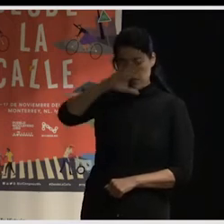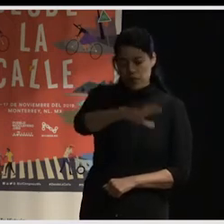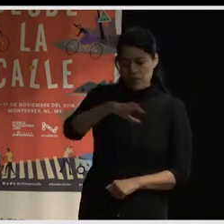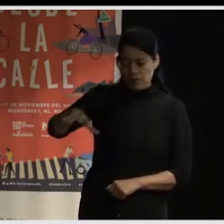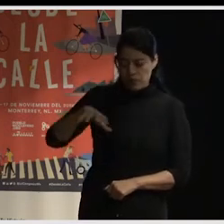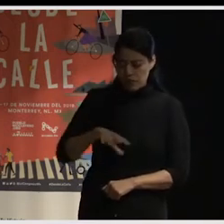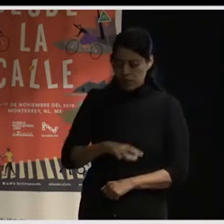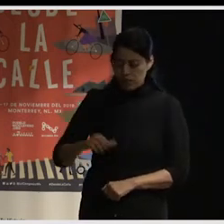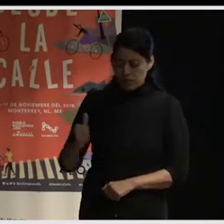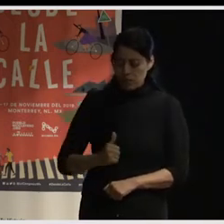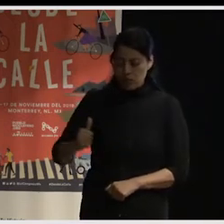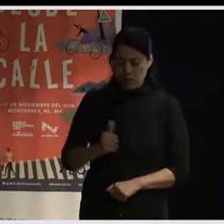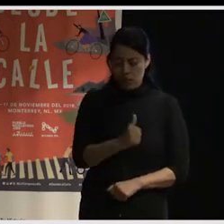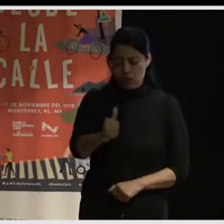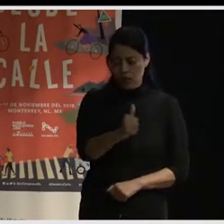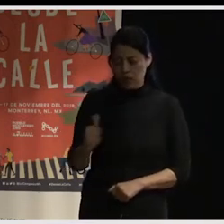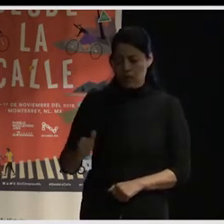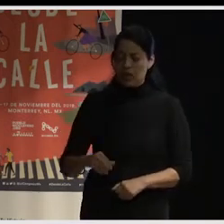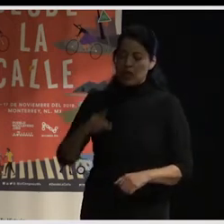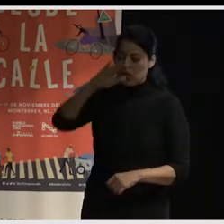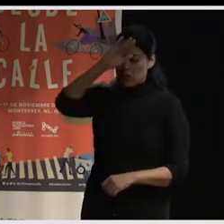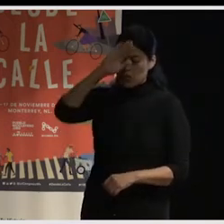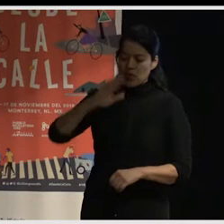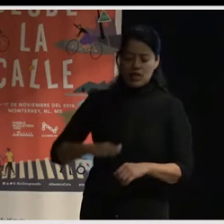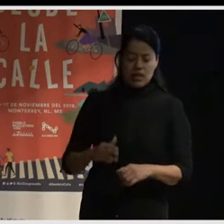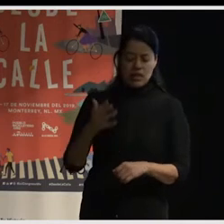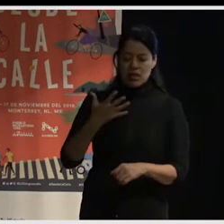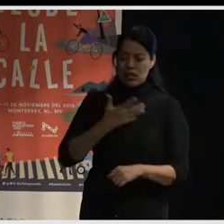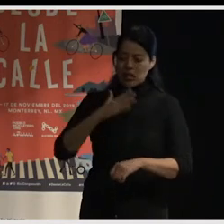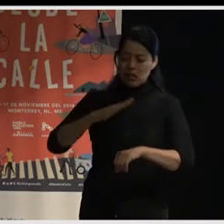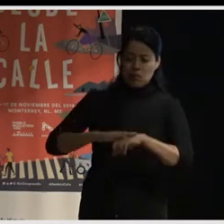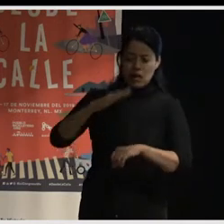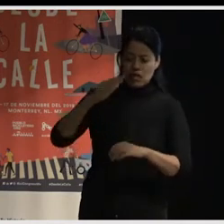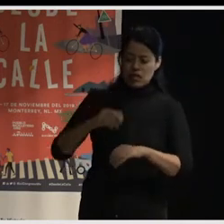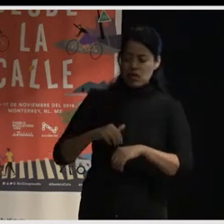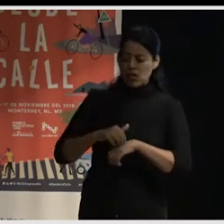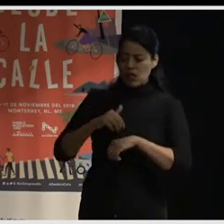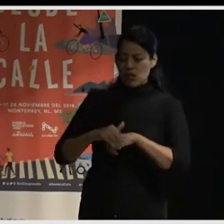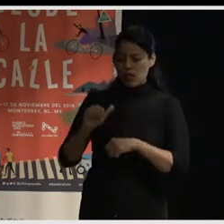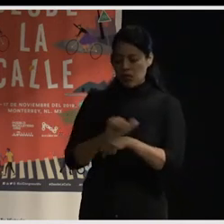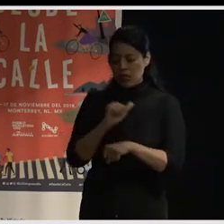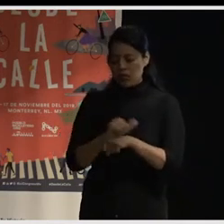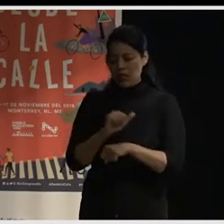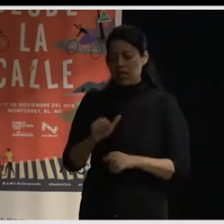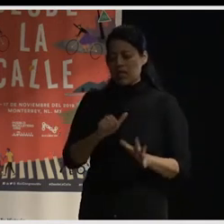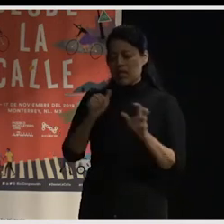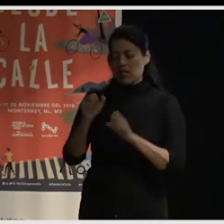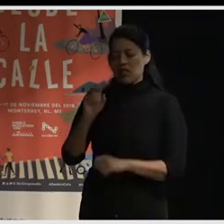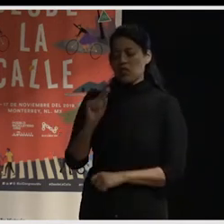monterrey es una de las ciudades con una de las más altas tasas de motorización del país 384 coches por cada